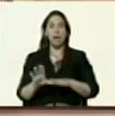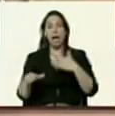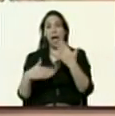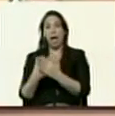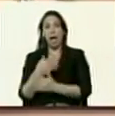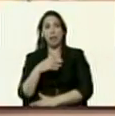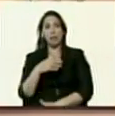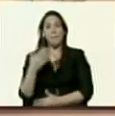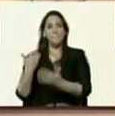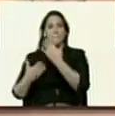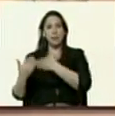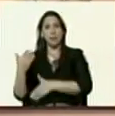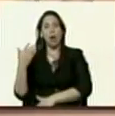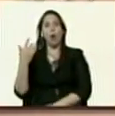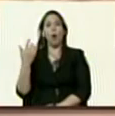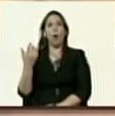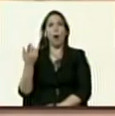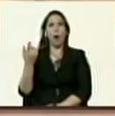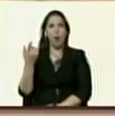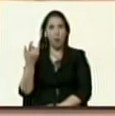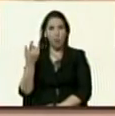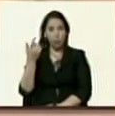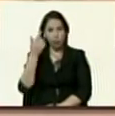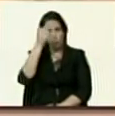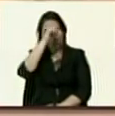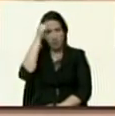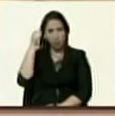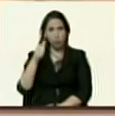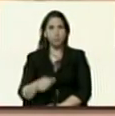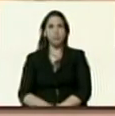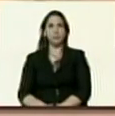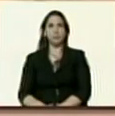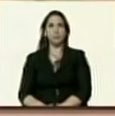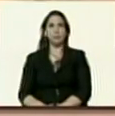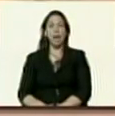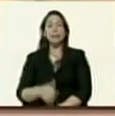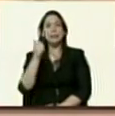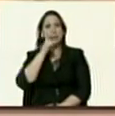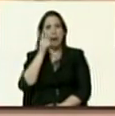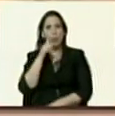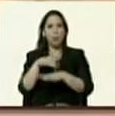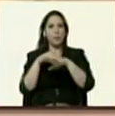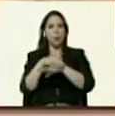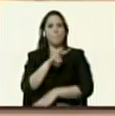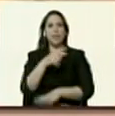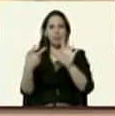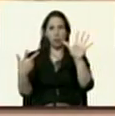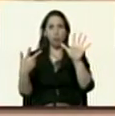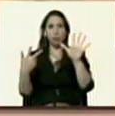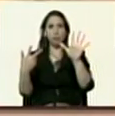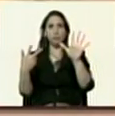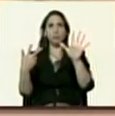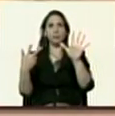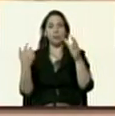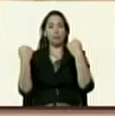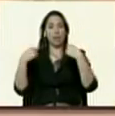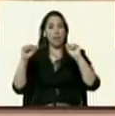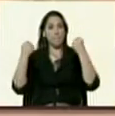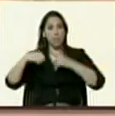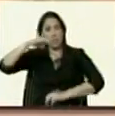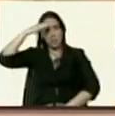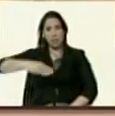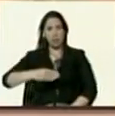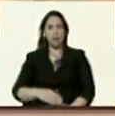el pasado ayer, hasta el domingo, hasta el sábado 28, los ejercicios